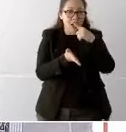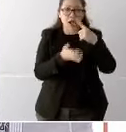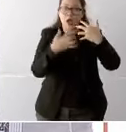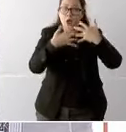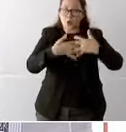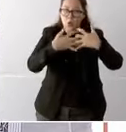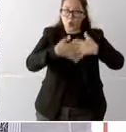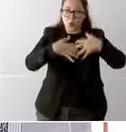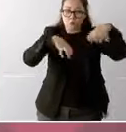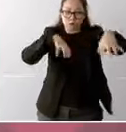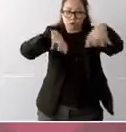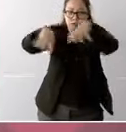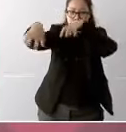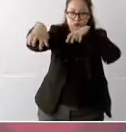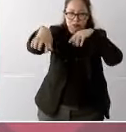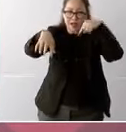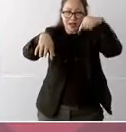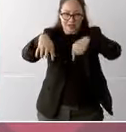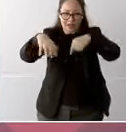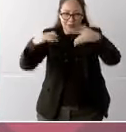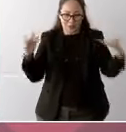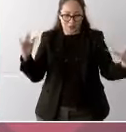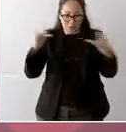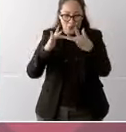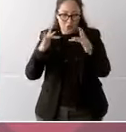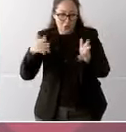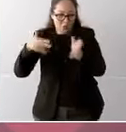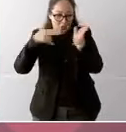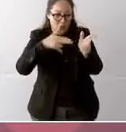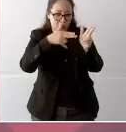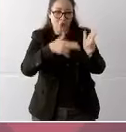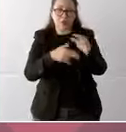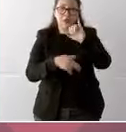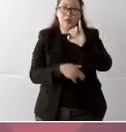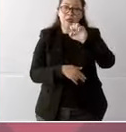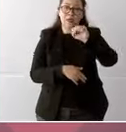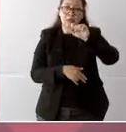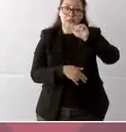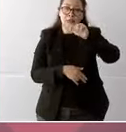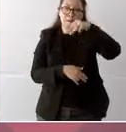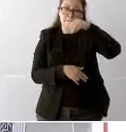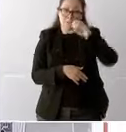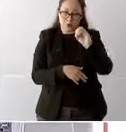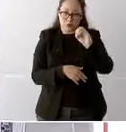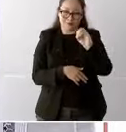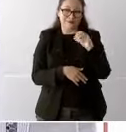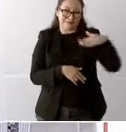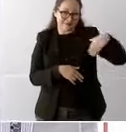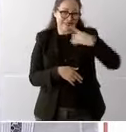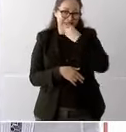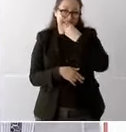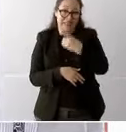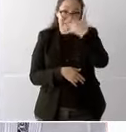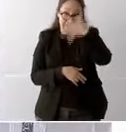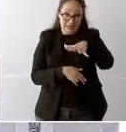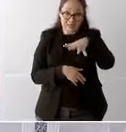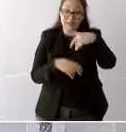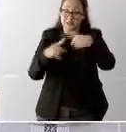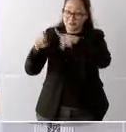en el corredor del Istmo. Como se ha dicho, son 10 parques industriales.